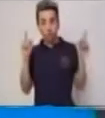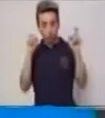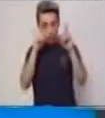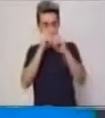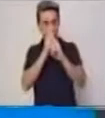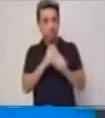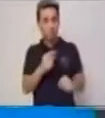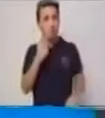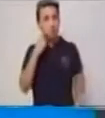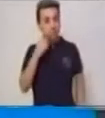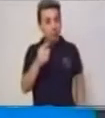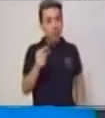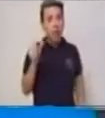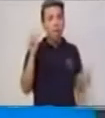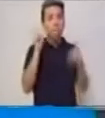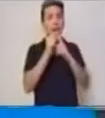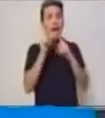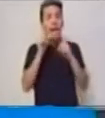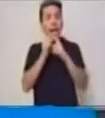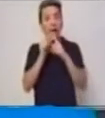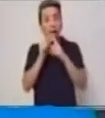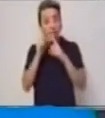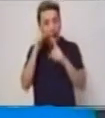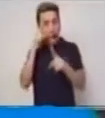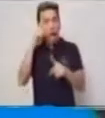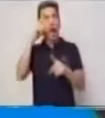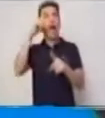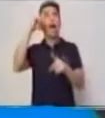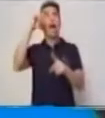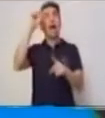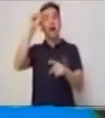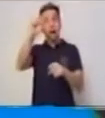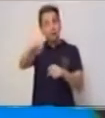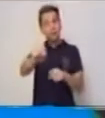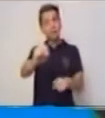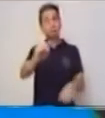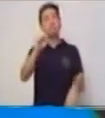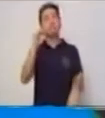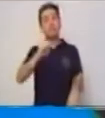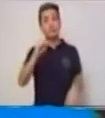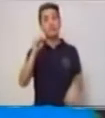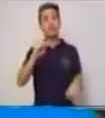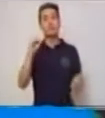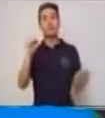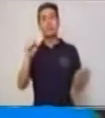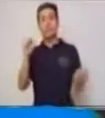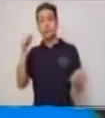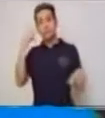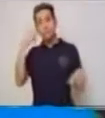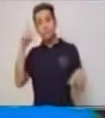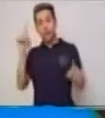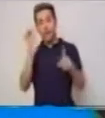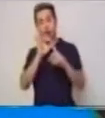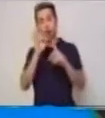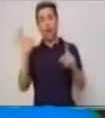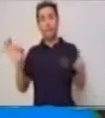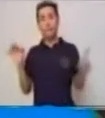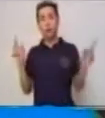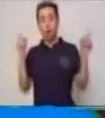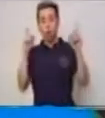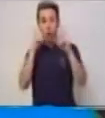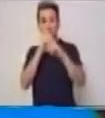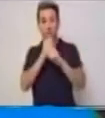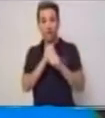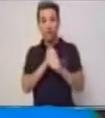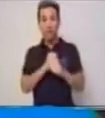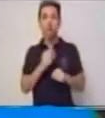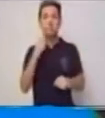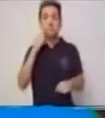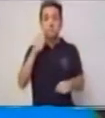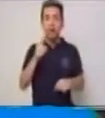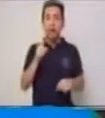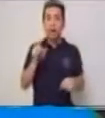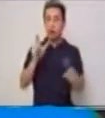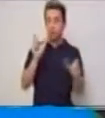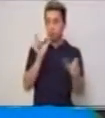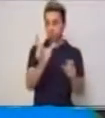palabras clave que nos indican cuándo es una palabra compleja, una oración compleja, y son los